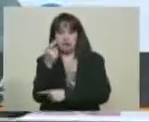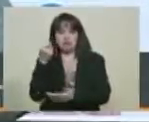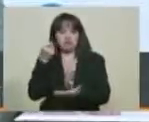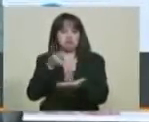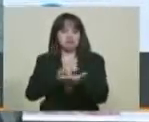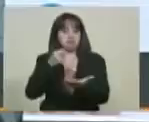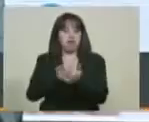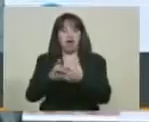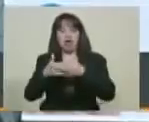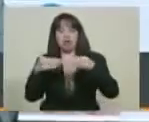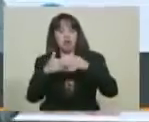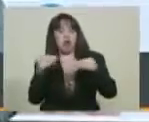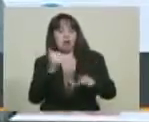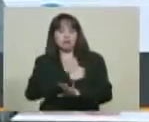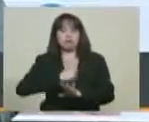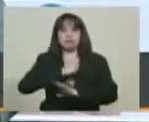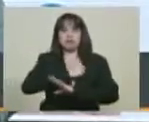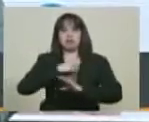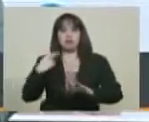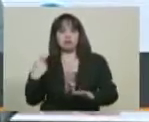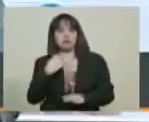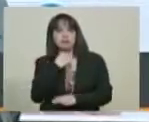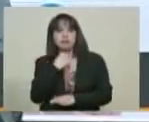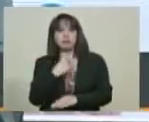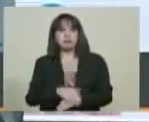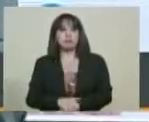modelo económico criminal,